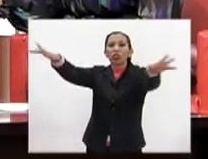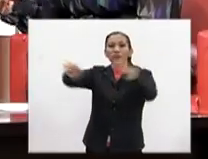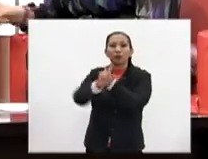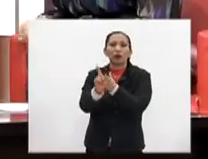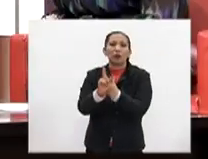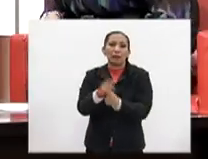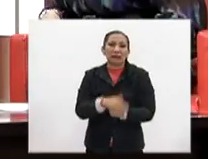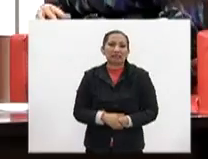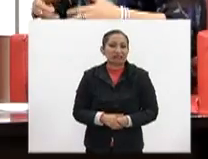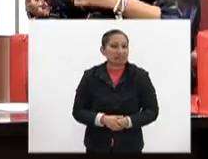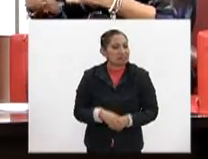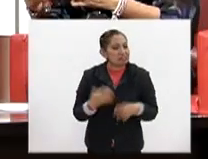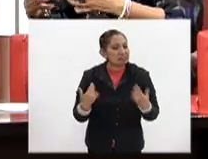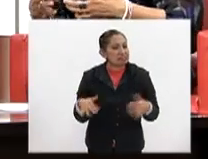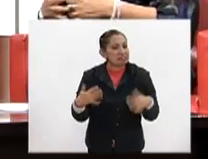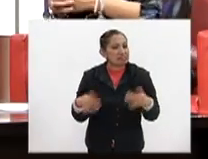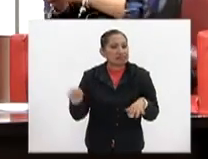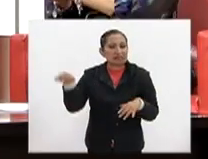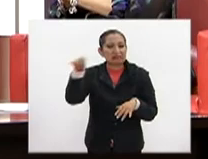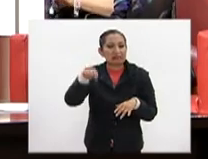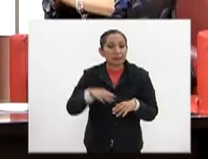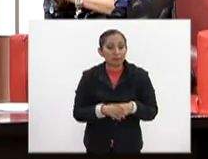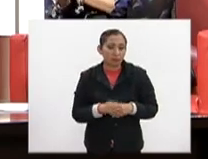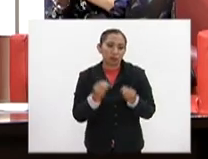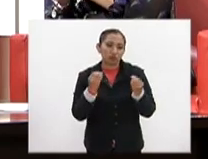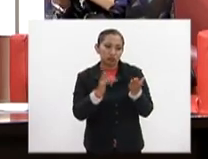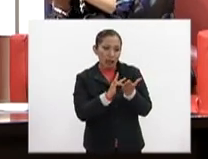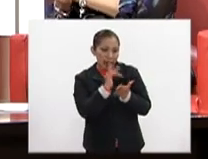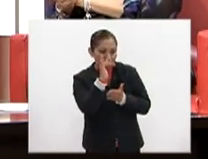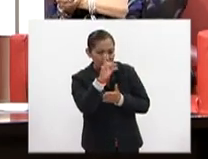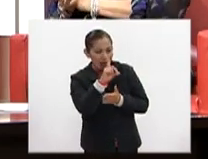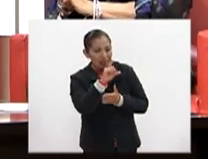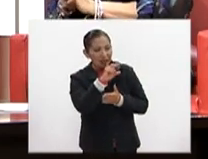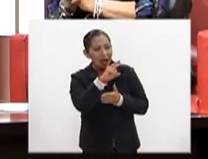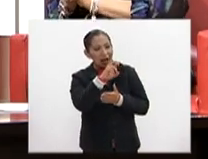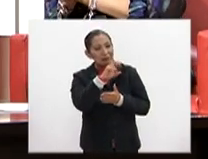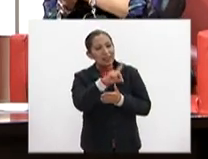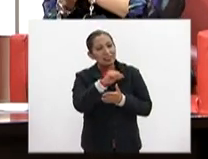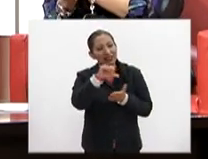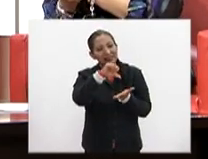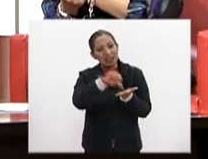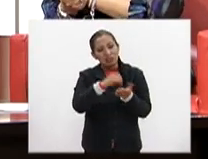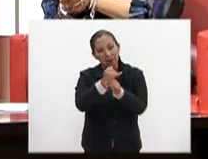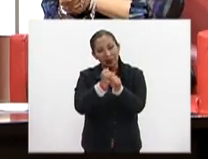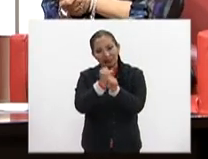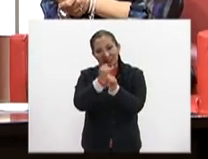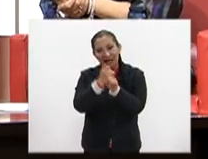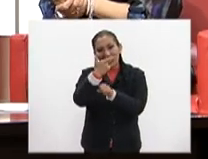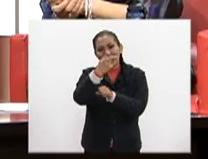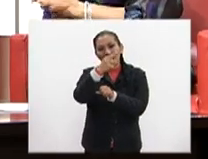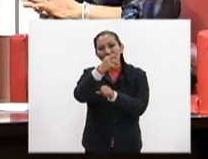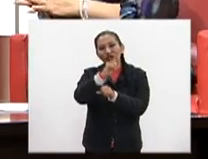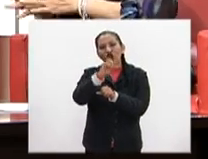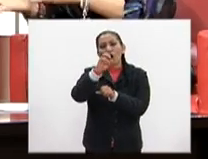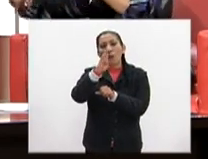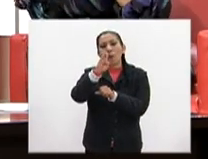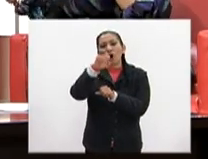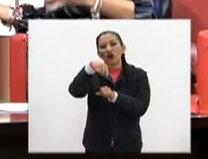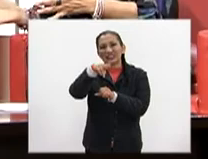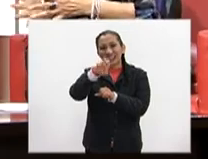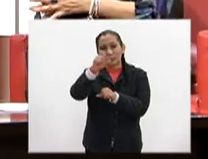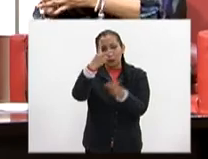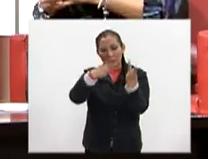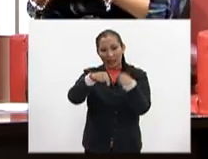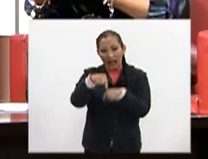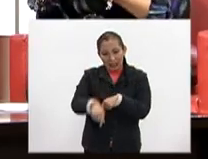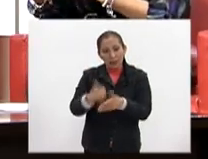cerillo al combustible. Pues muchas gracias, David Hernández, del Centro de Investigaciones Gilberto Bosque del Senado de la República, por